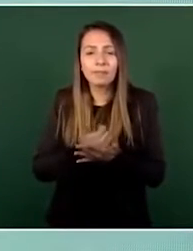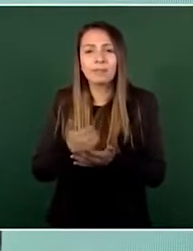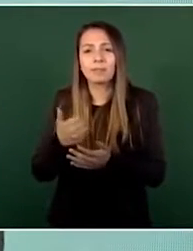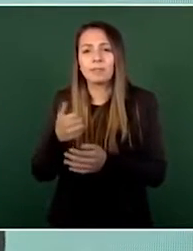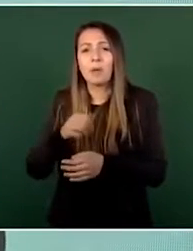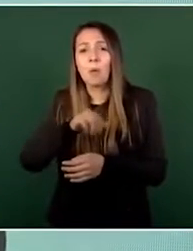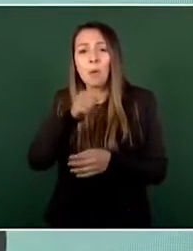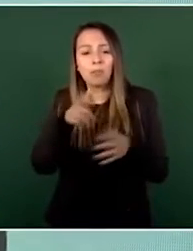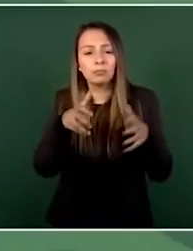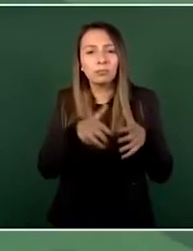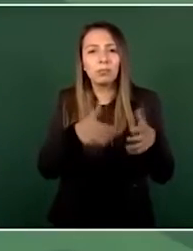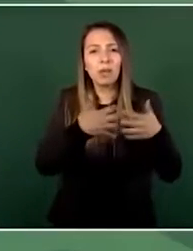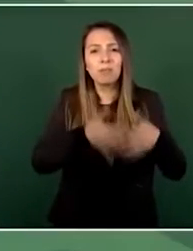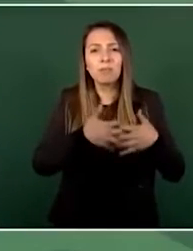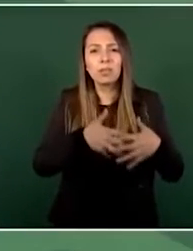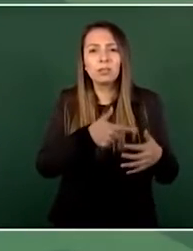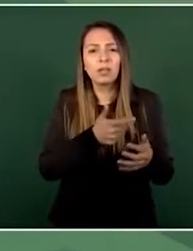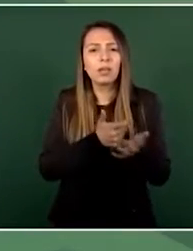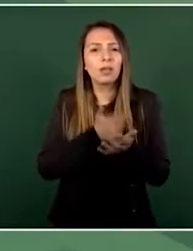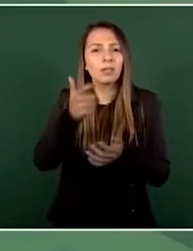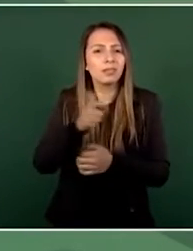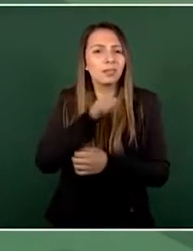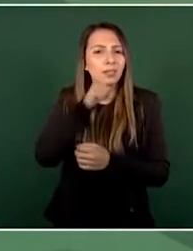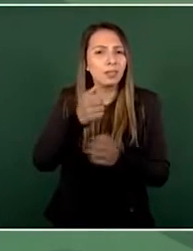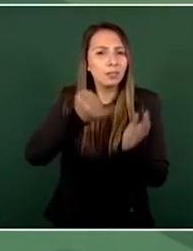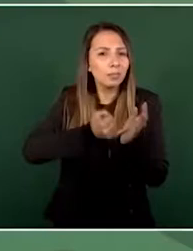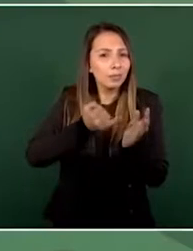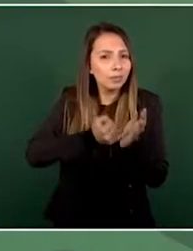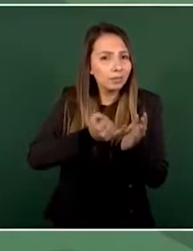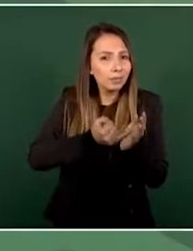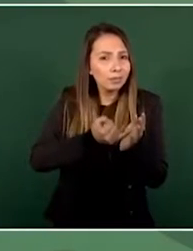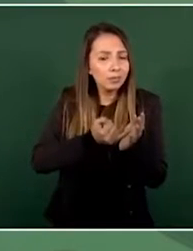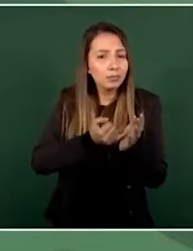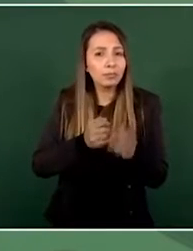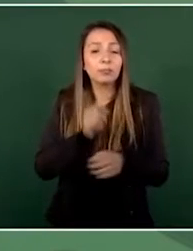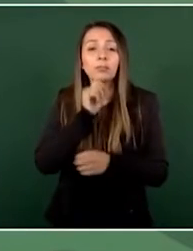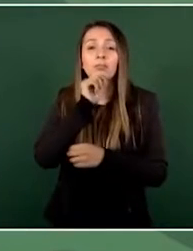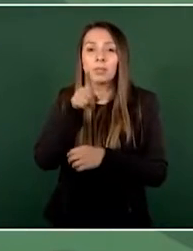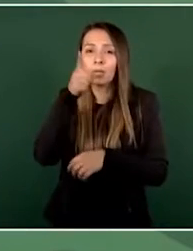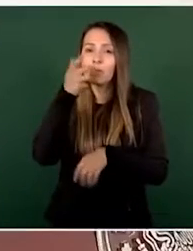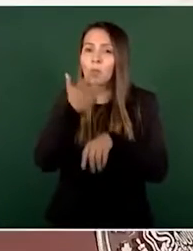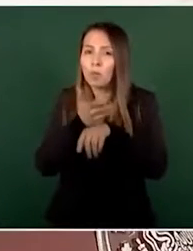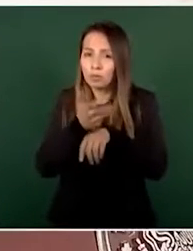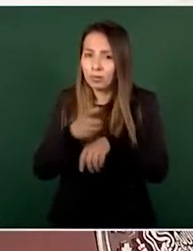empresarios que no pagaban impuestos, y también por el gobierno de Estados Unidos,